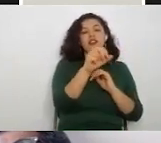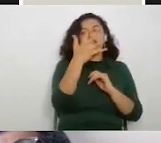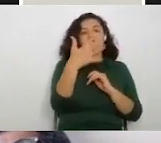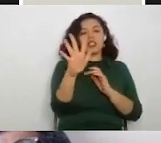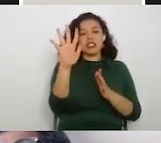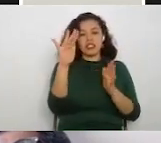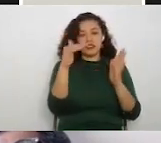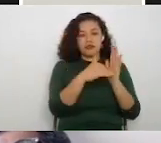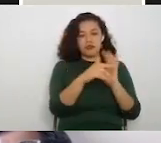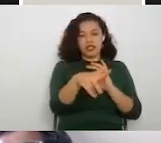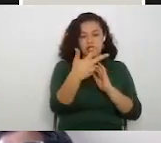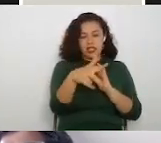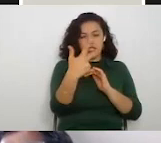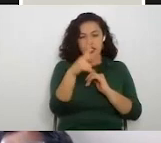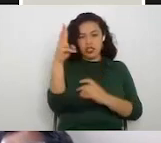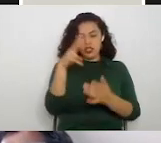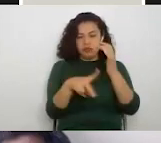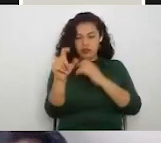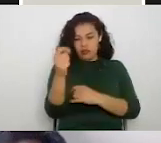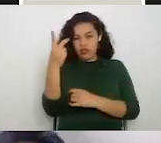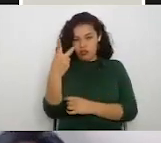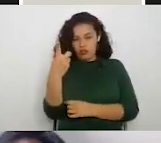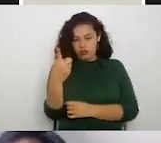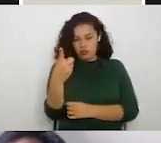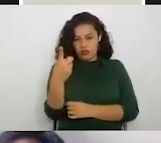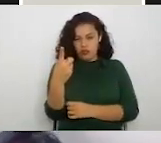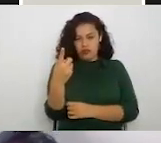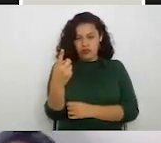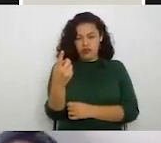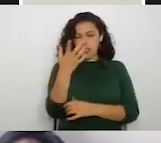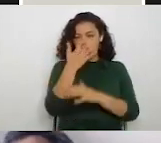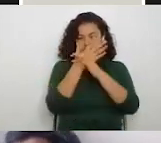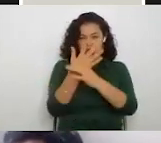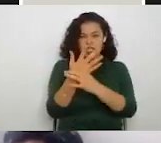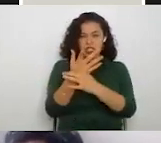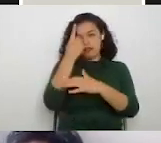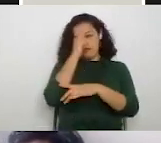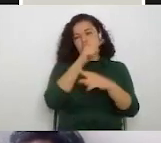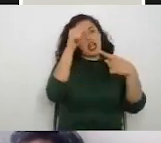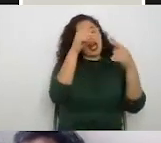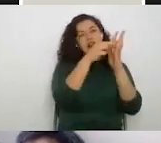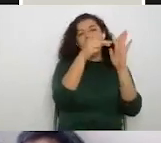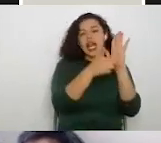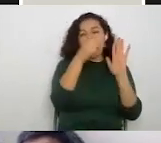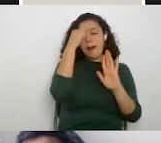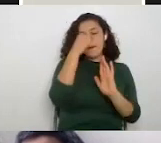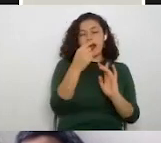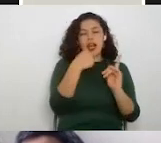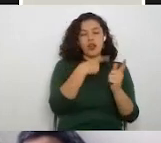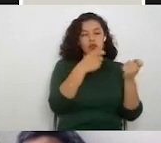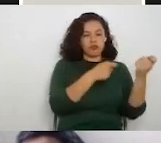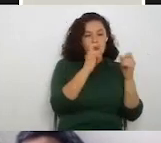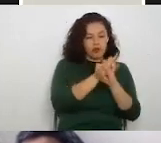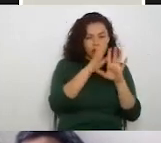su versión más reciente del 2021, que habla de las directrices para la gestión de la